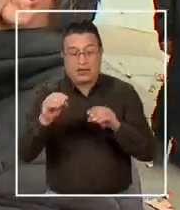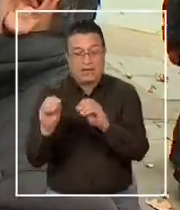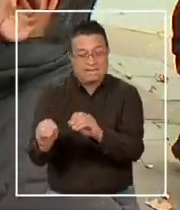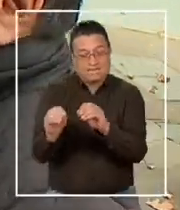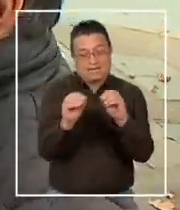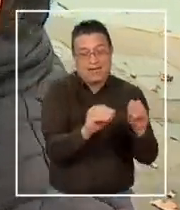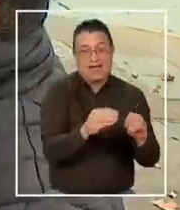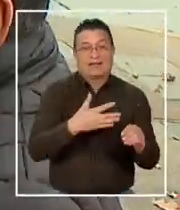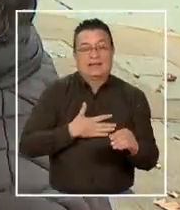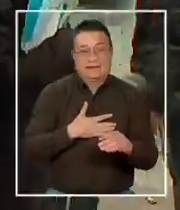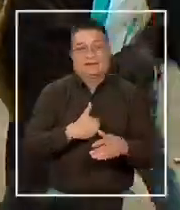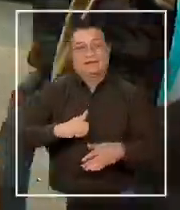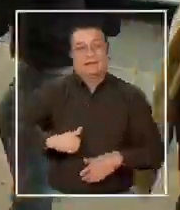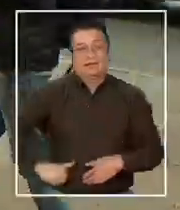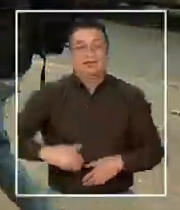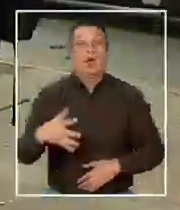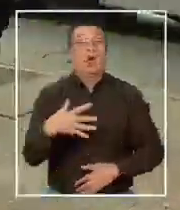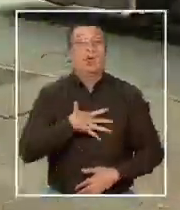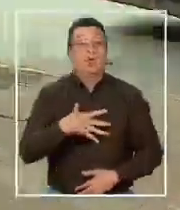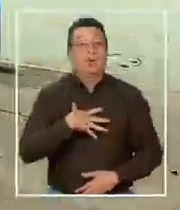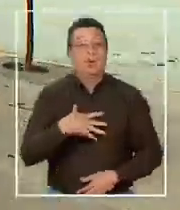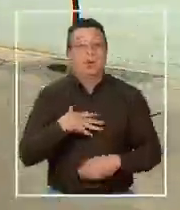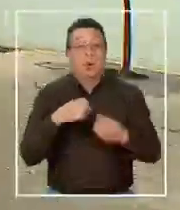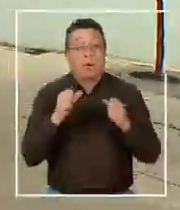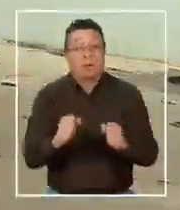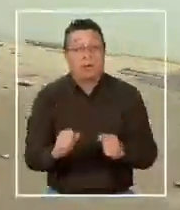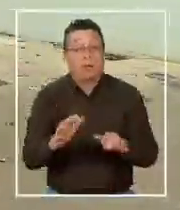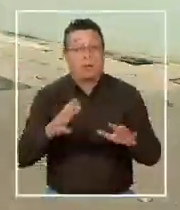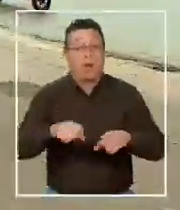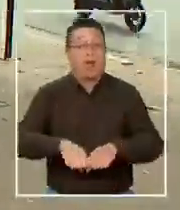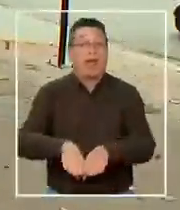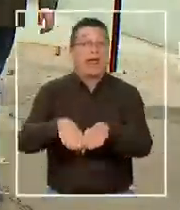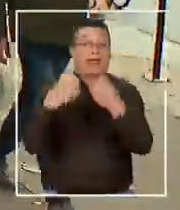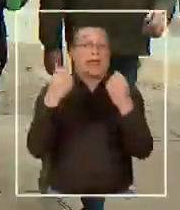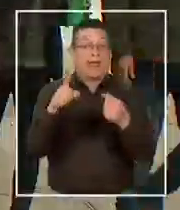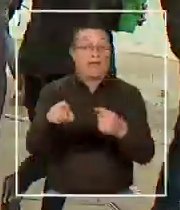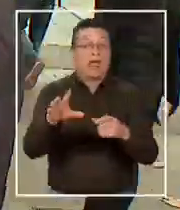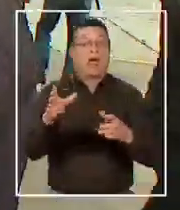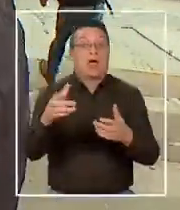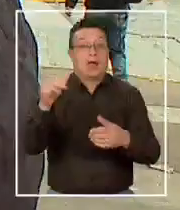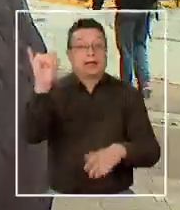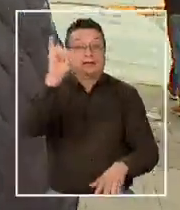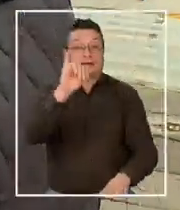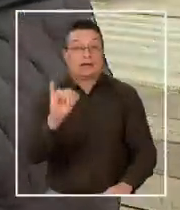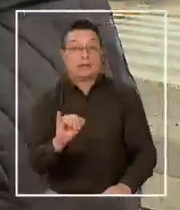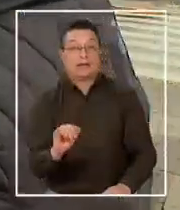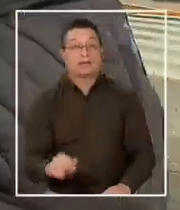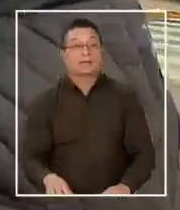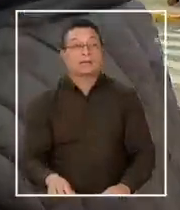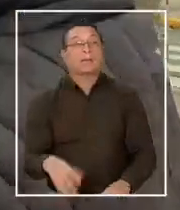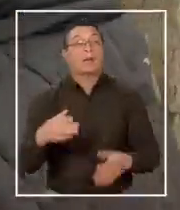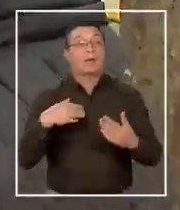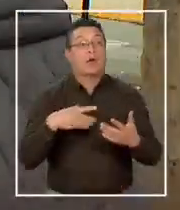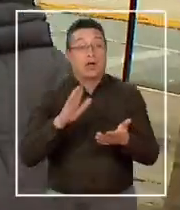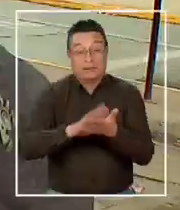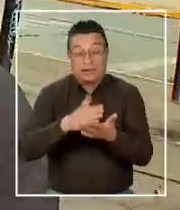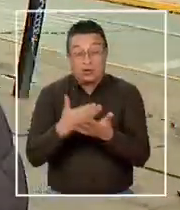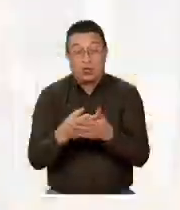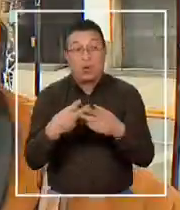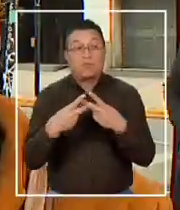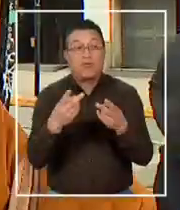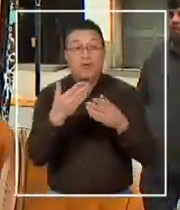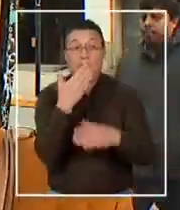dicha intervención debido al temor que le genera una eventual quiebra del sistema privado. Mientras no se mejore la salud